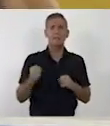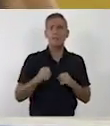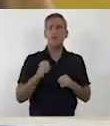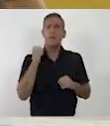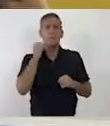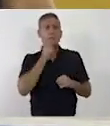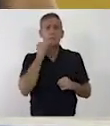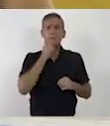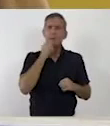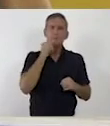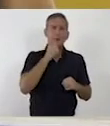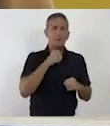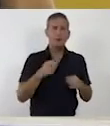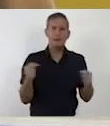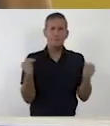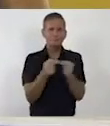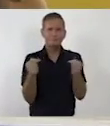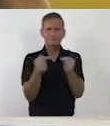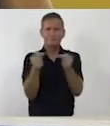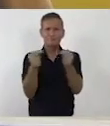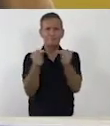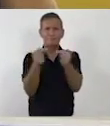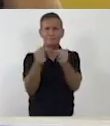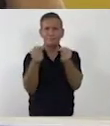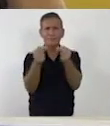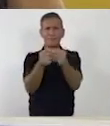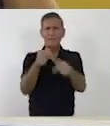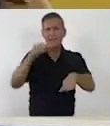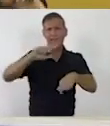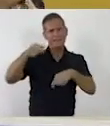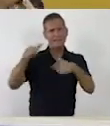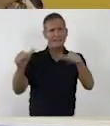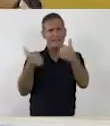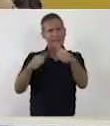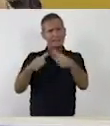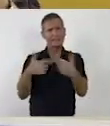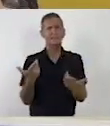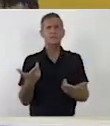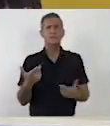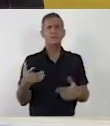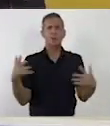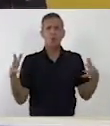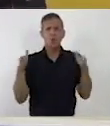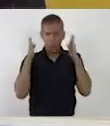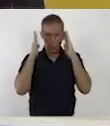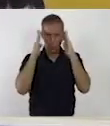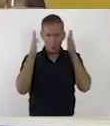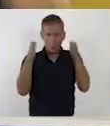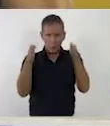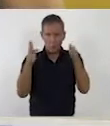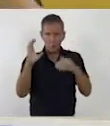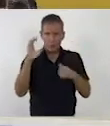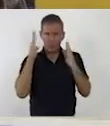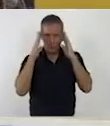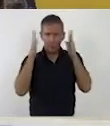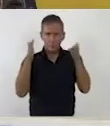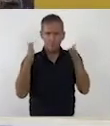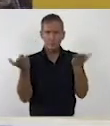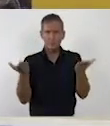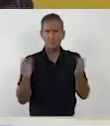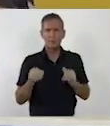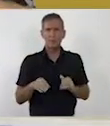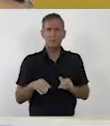y mayores son las probabilidades de choques efectivos y de conducción a reacción química. En el caso de la concentración, tener en cuenta